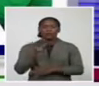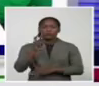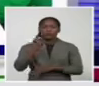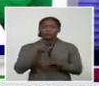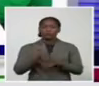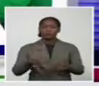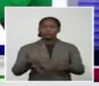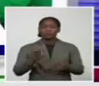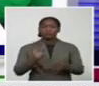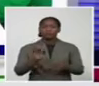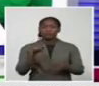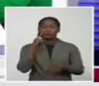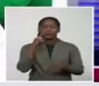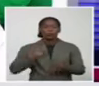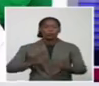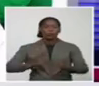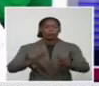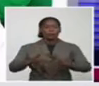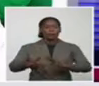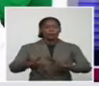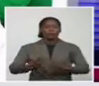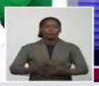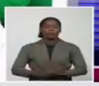enfermedad. En resumen,